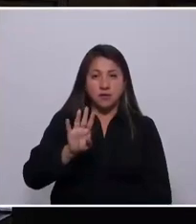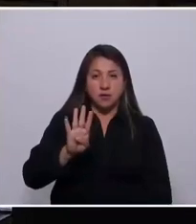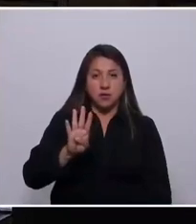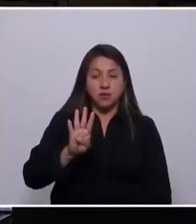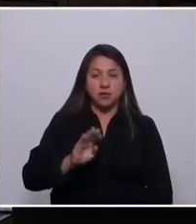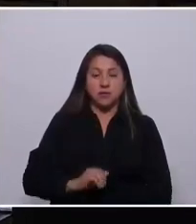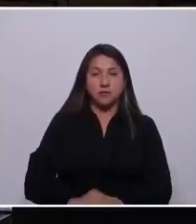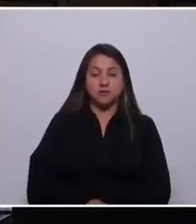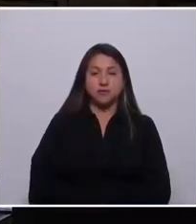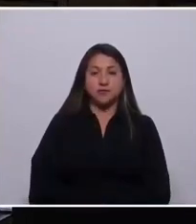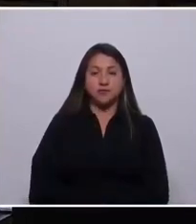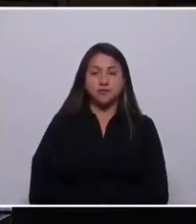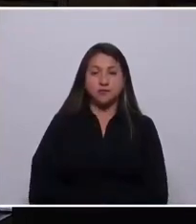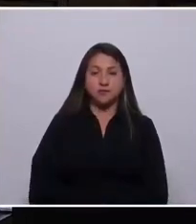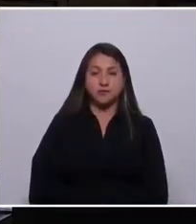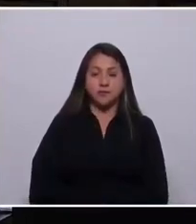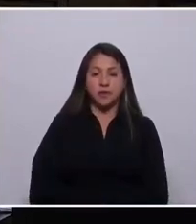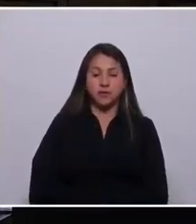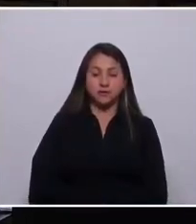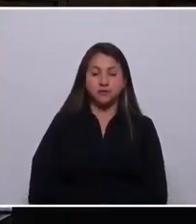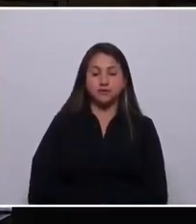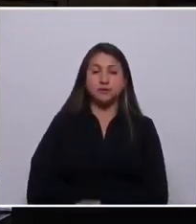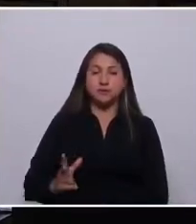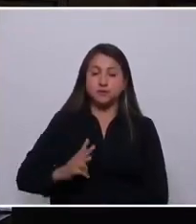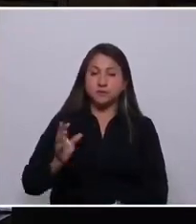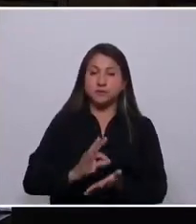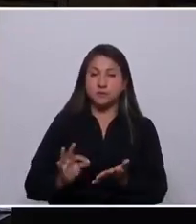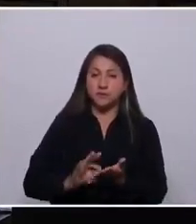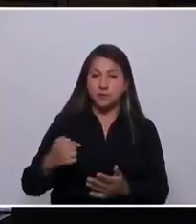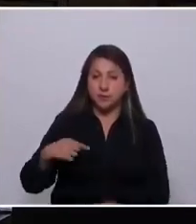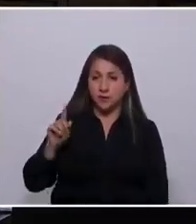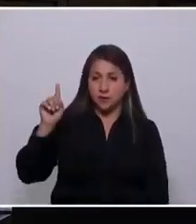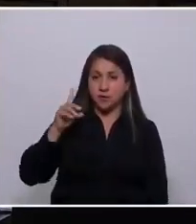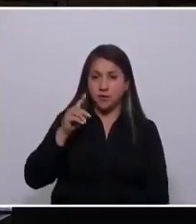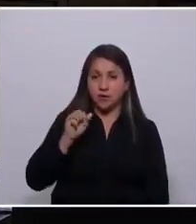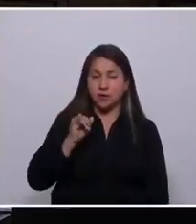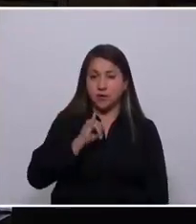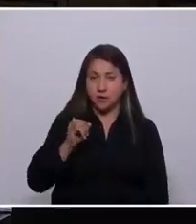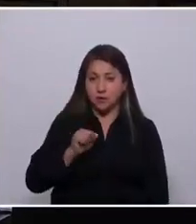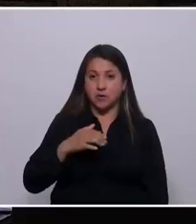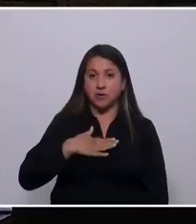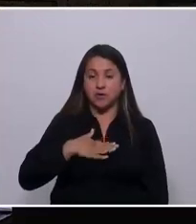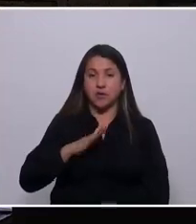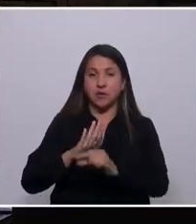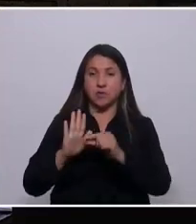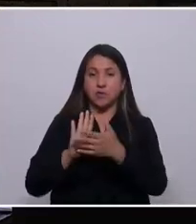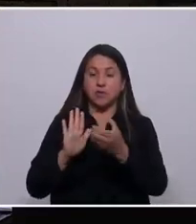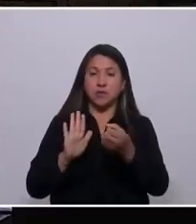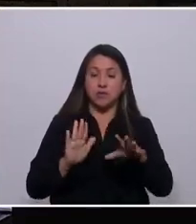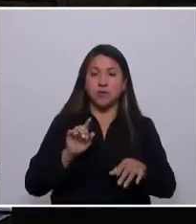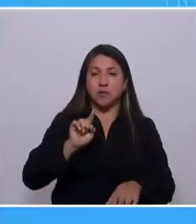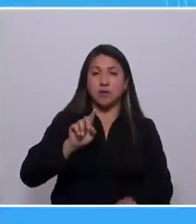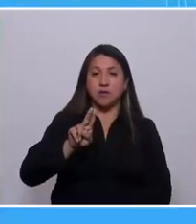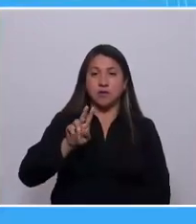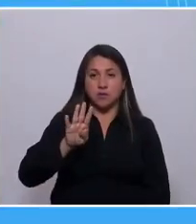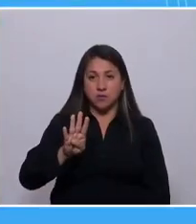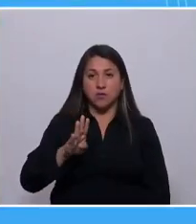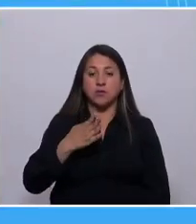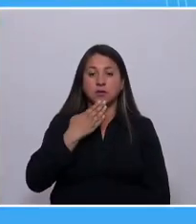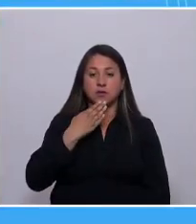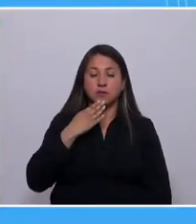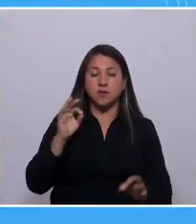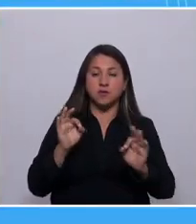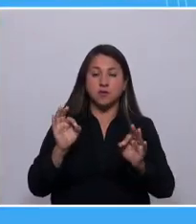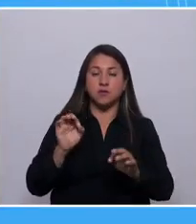124. Señor secretario, acá Mauricio Daza, vamos a retirar la indicación 124 y también la